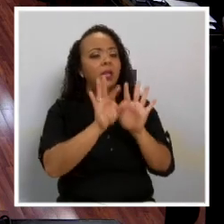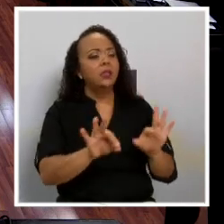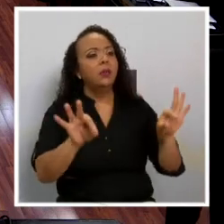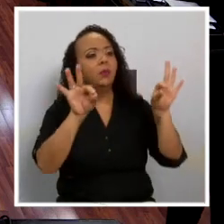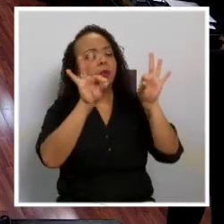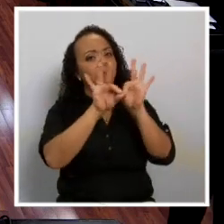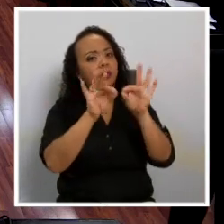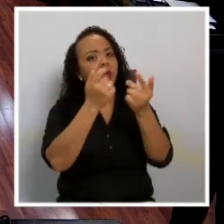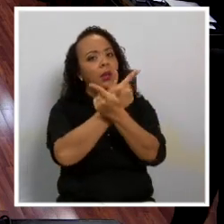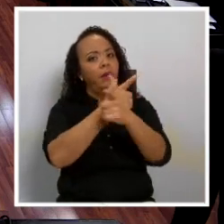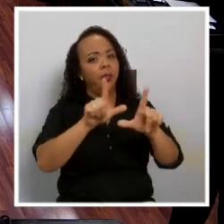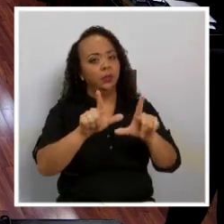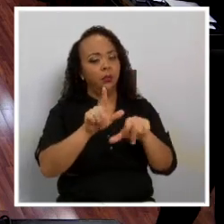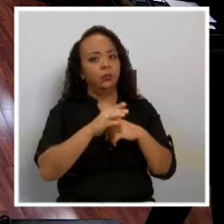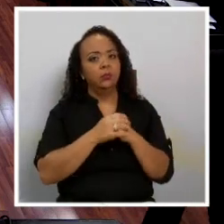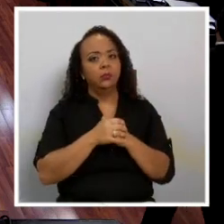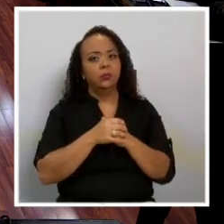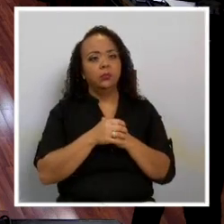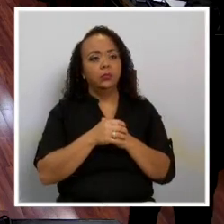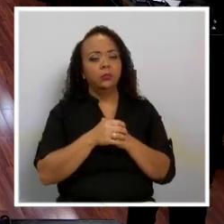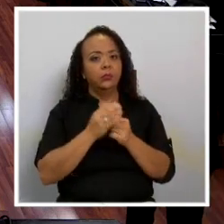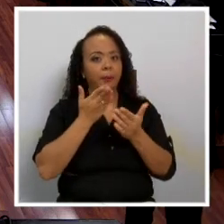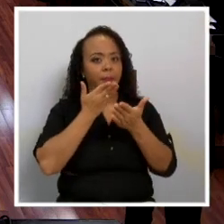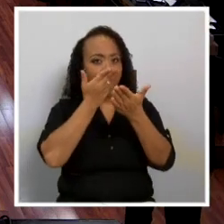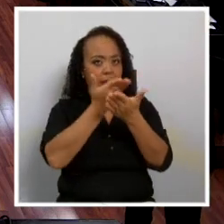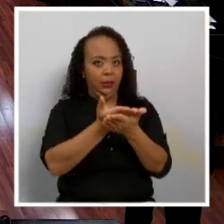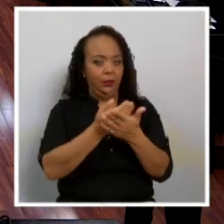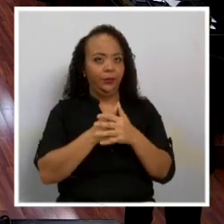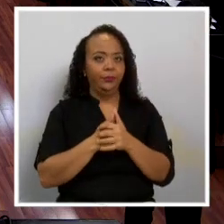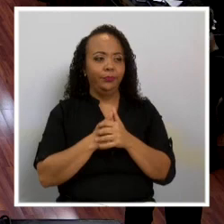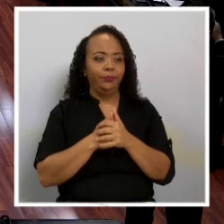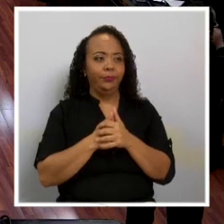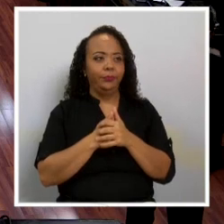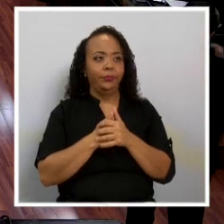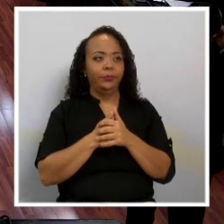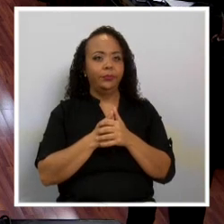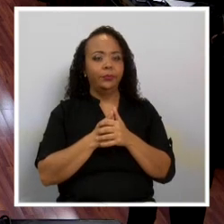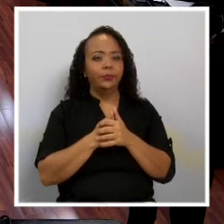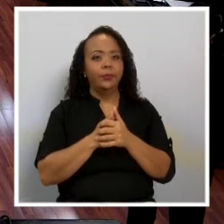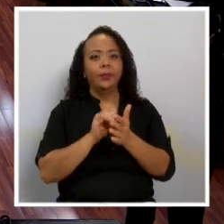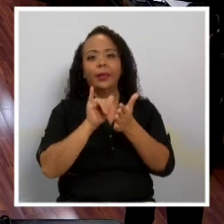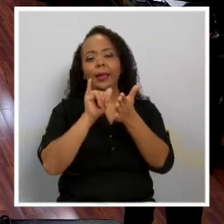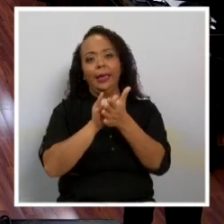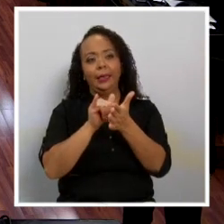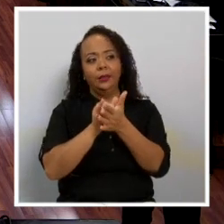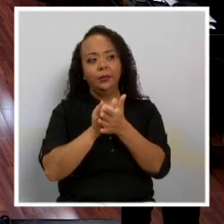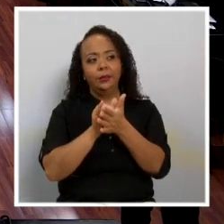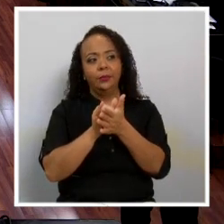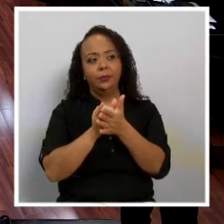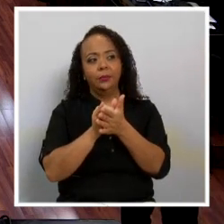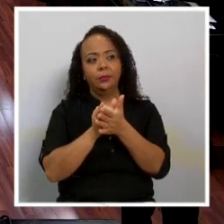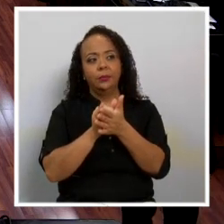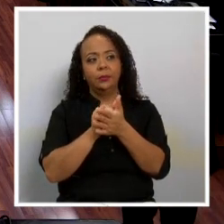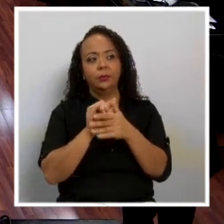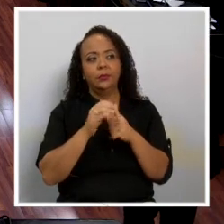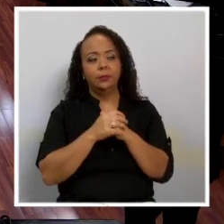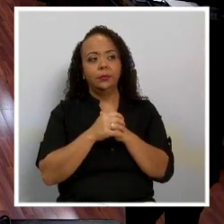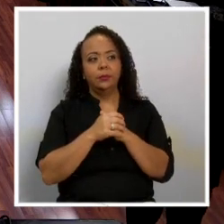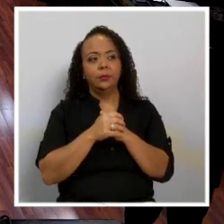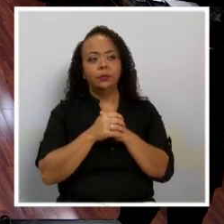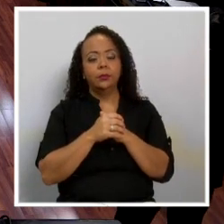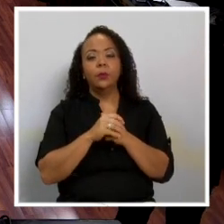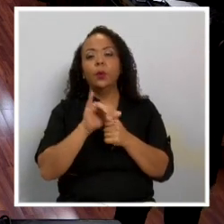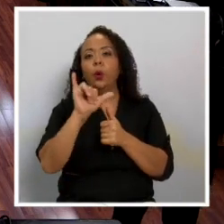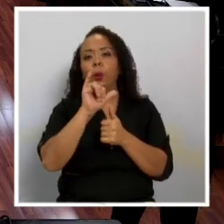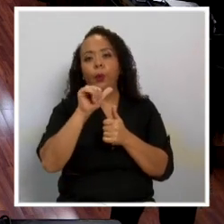sea Liberación quien lo estaba planteando. Postulando, ¿verdad? Eso es como